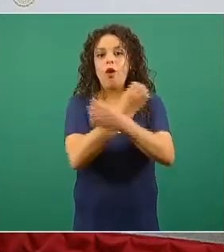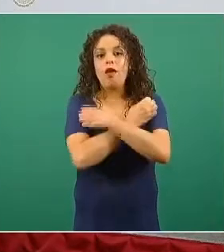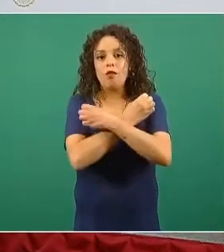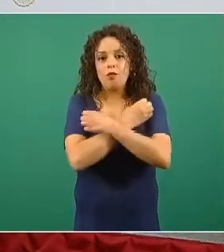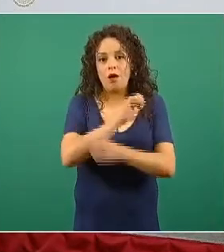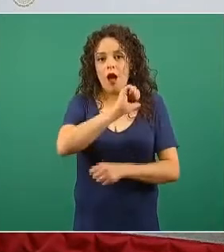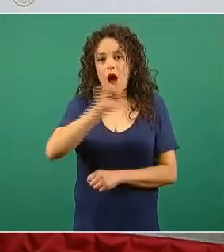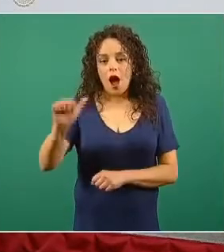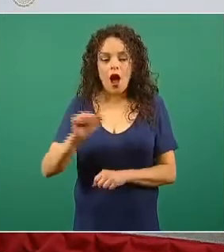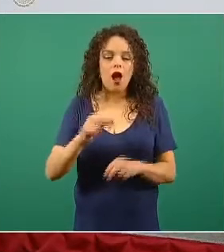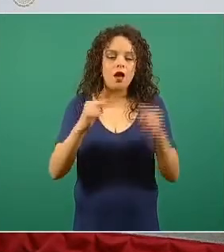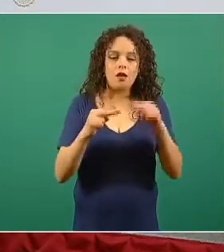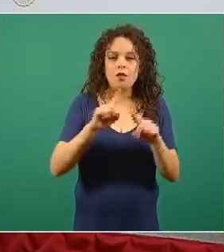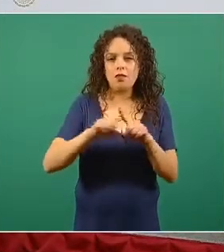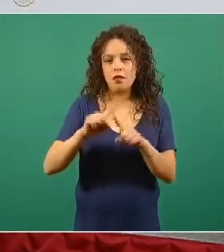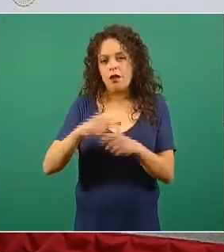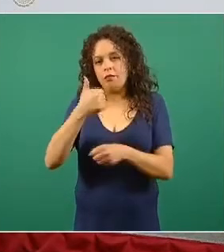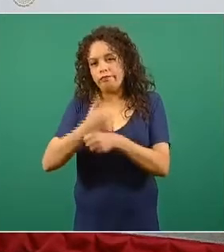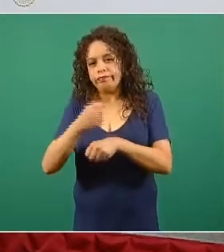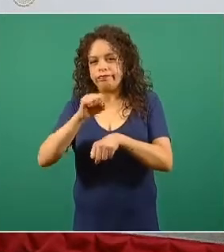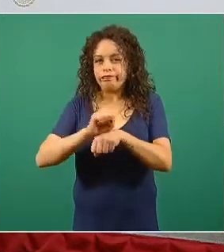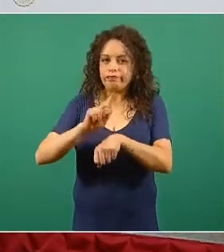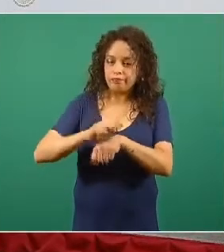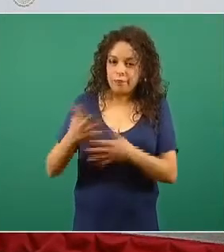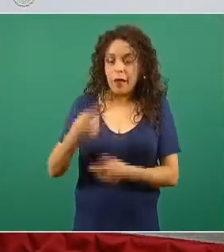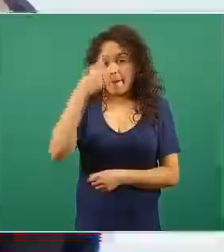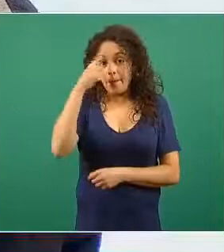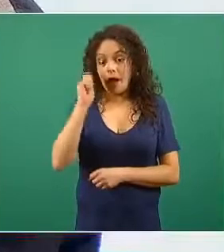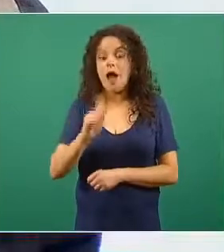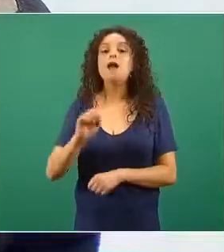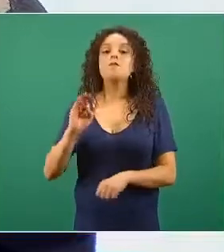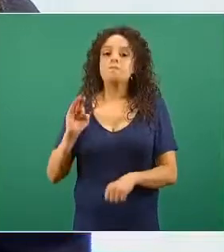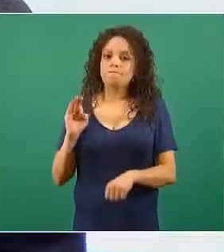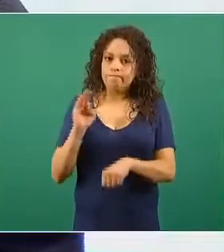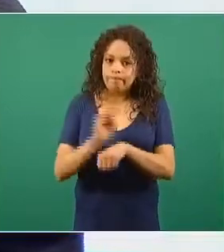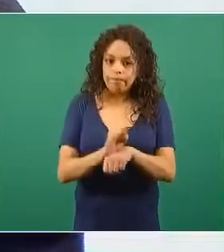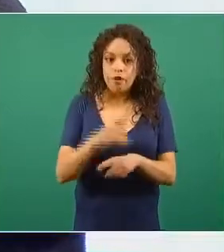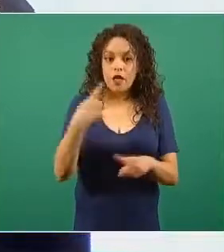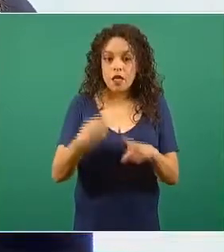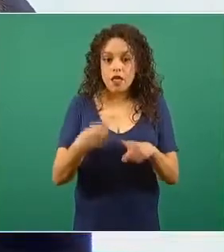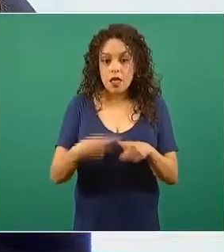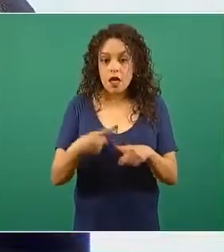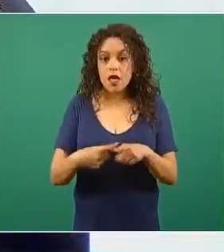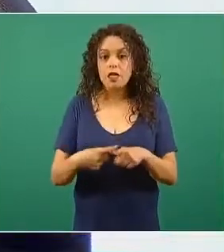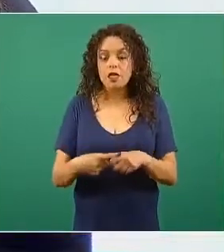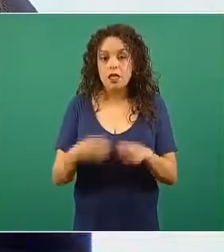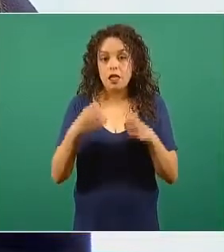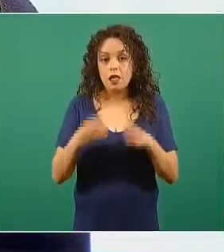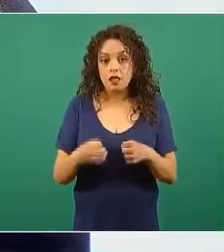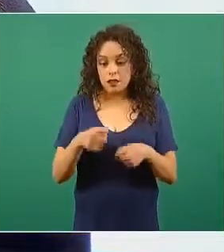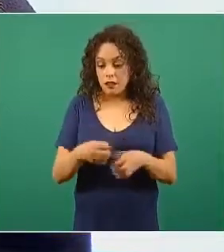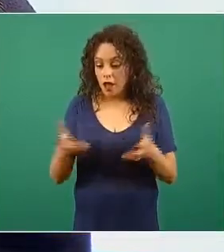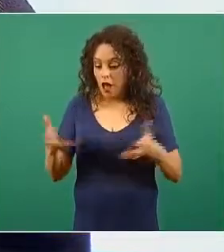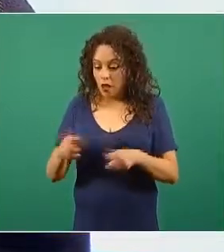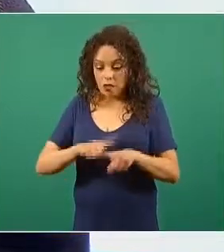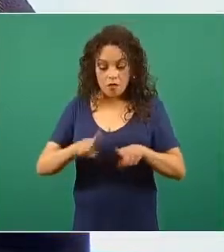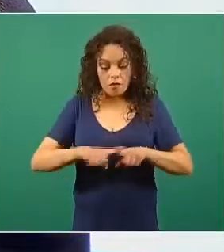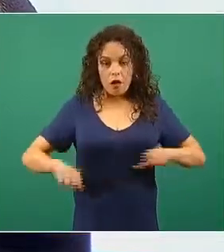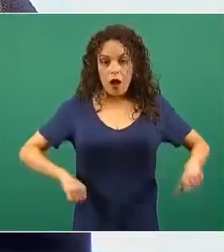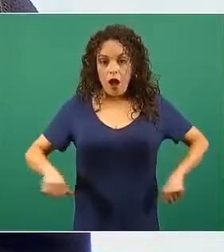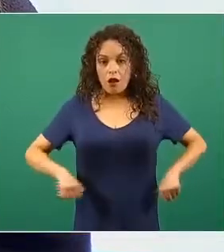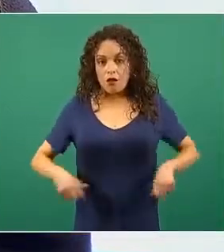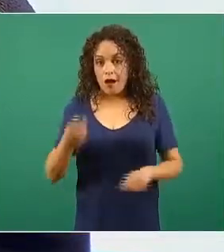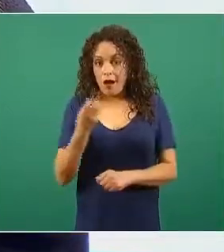niveles es más bien poder proteger a los que intervienen o los que actúan en estas actividades